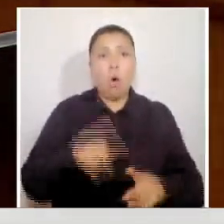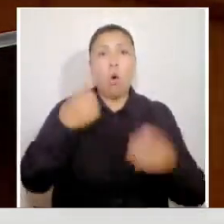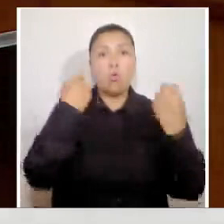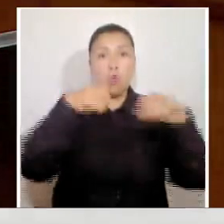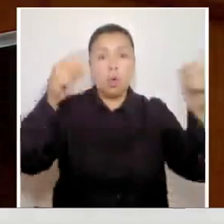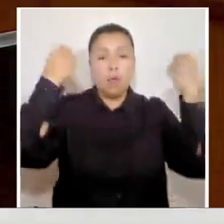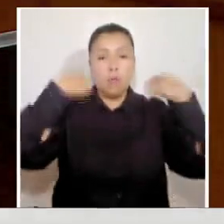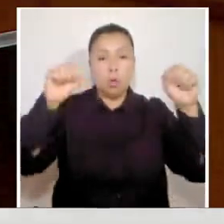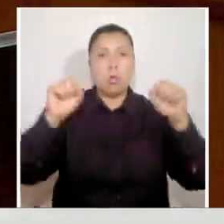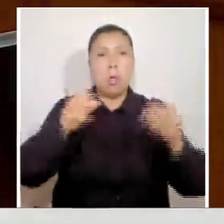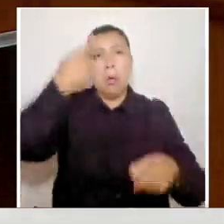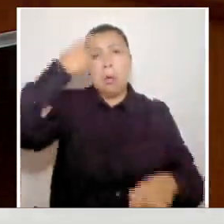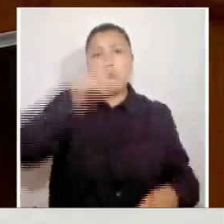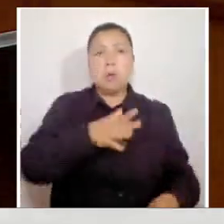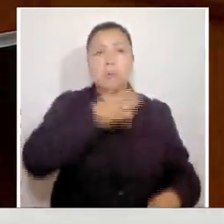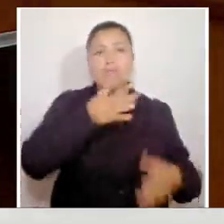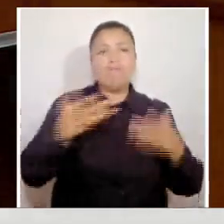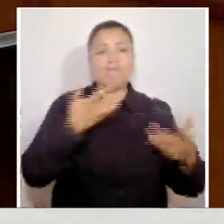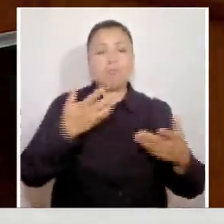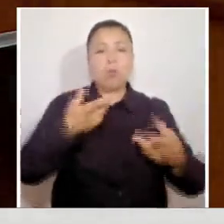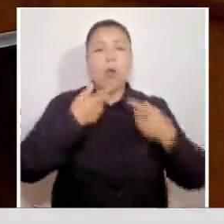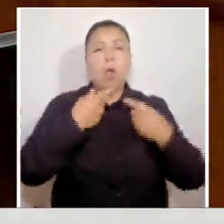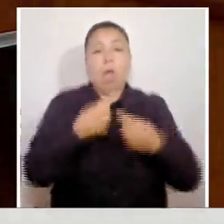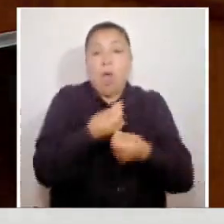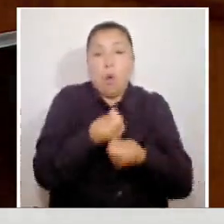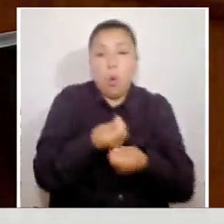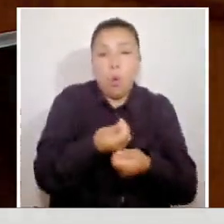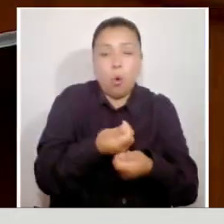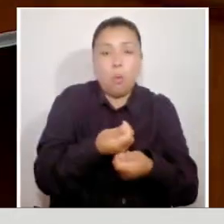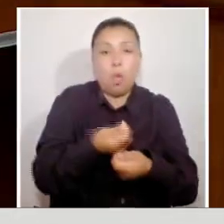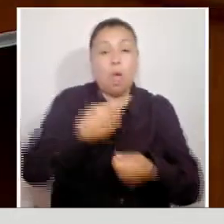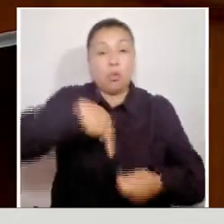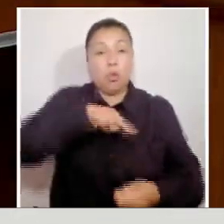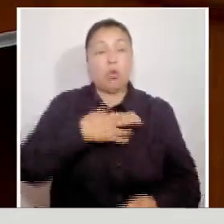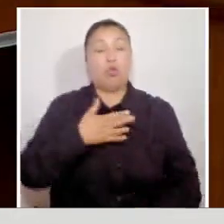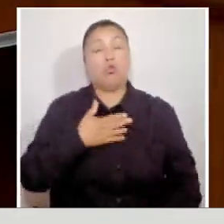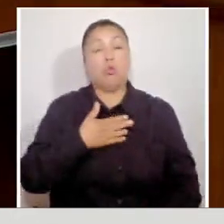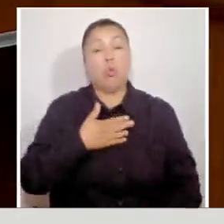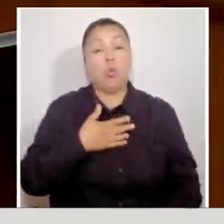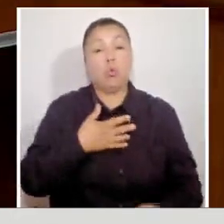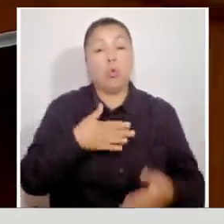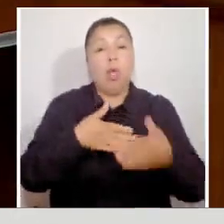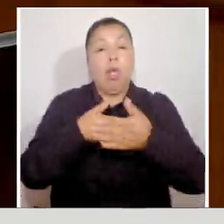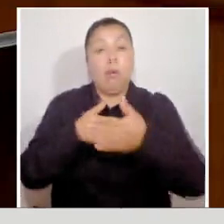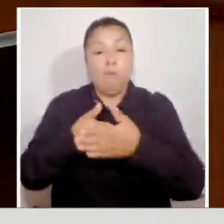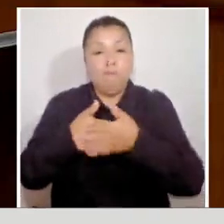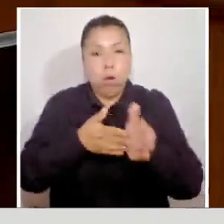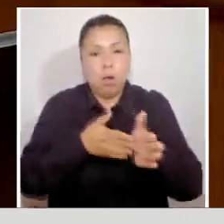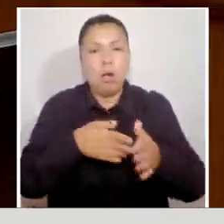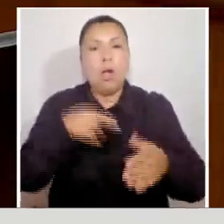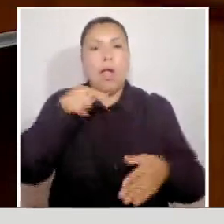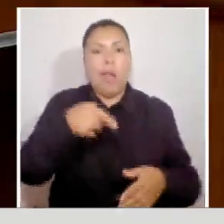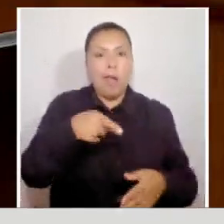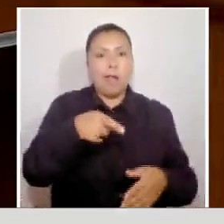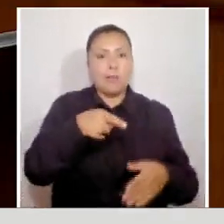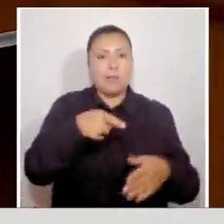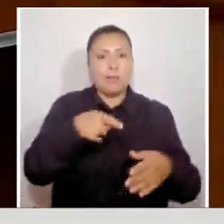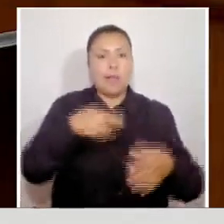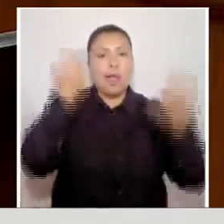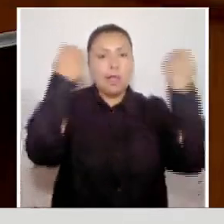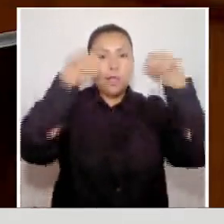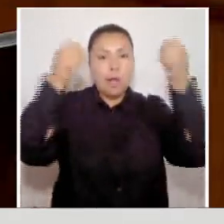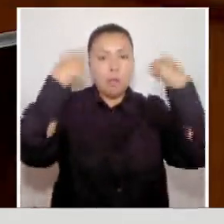a lo mejor no tiene las condicion económic Entonces si nosotros desra bamos este deporte la verdad es que vamos a